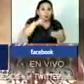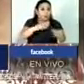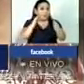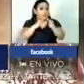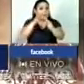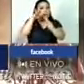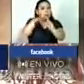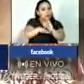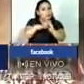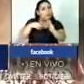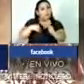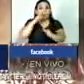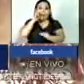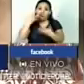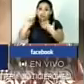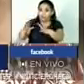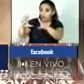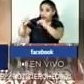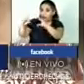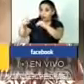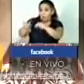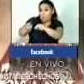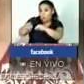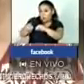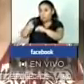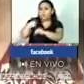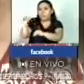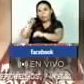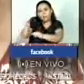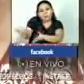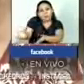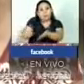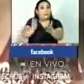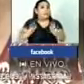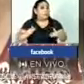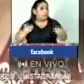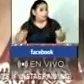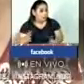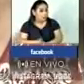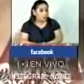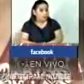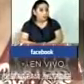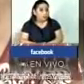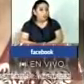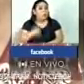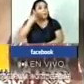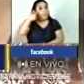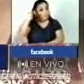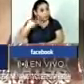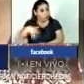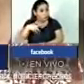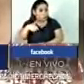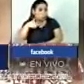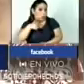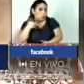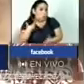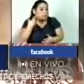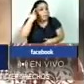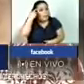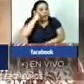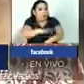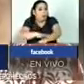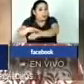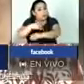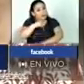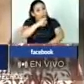cuarentena, pues yo hasta he tenido que hablar con los policías, me le den permiso, porque si no, este, peligroso. Me da miedo hasta que se lo lleven. Yo le digo,